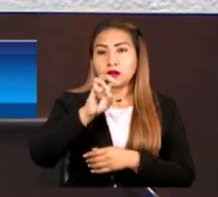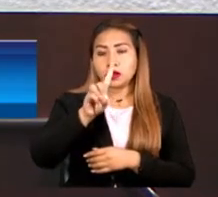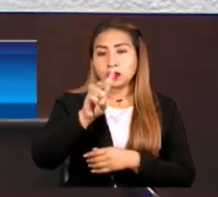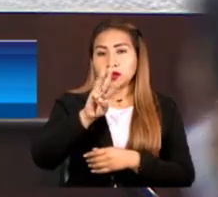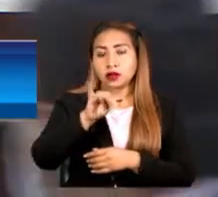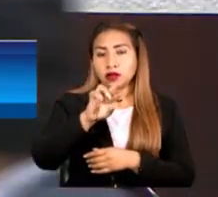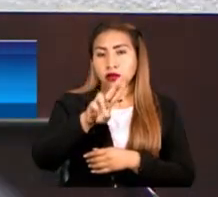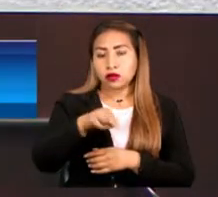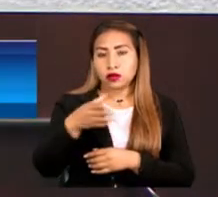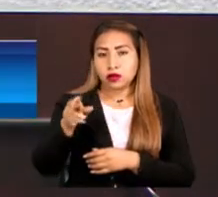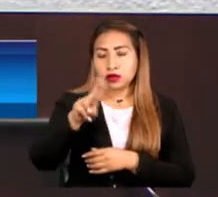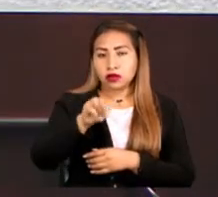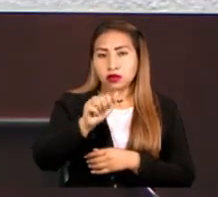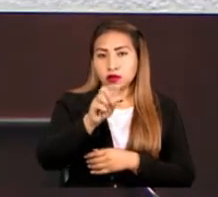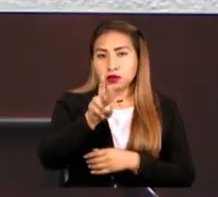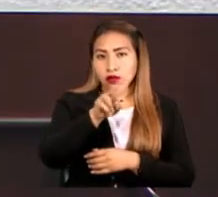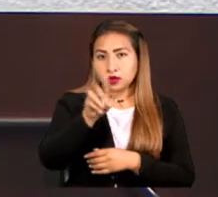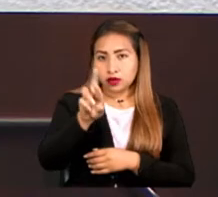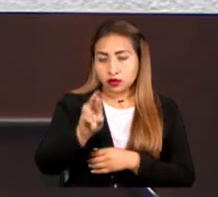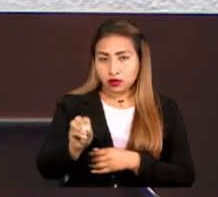Ofrezco la palabra.